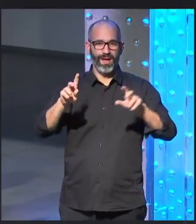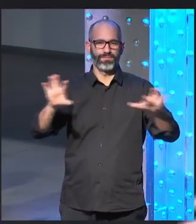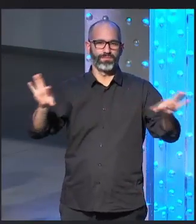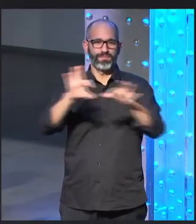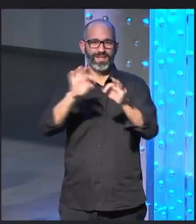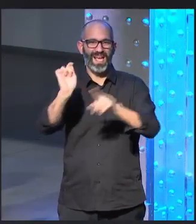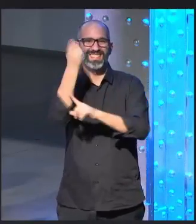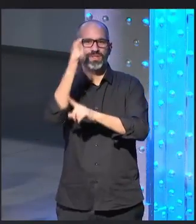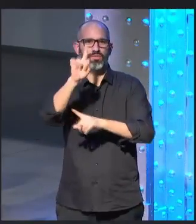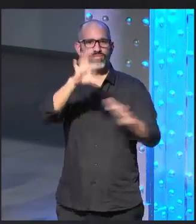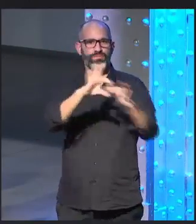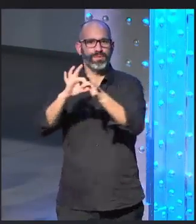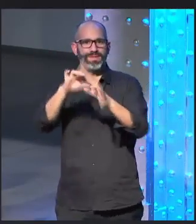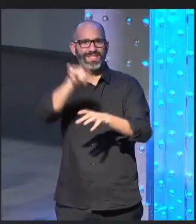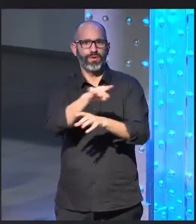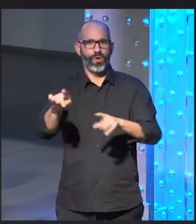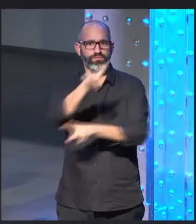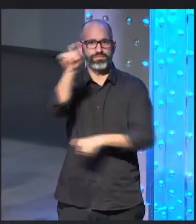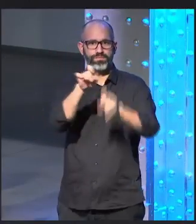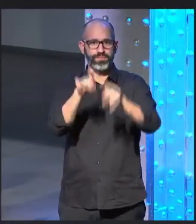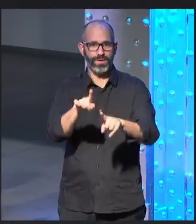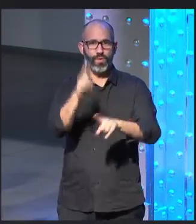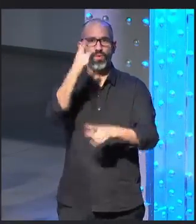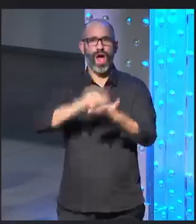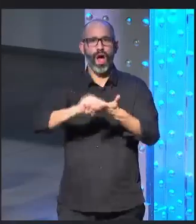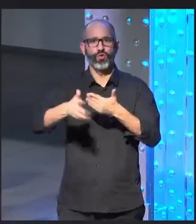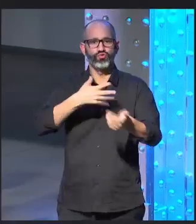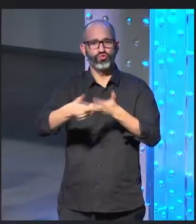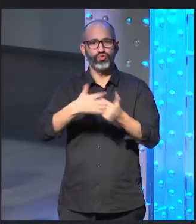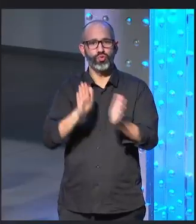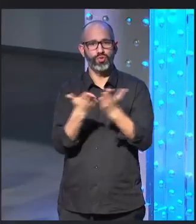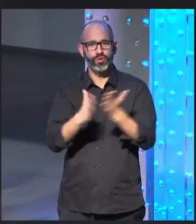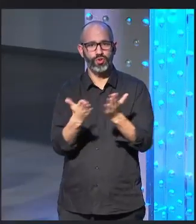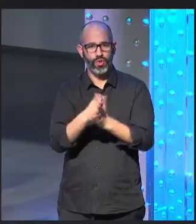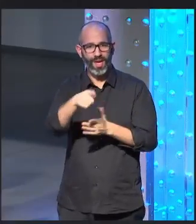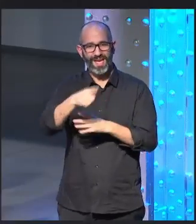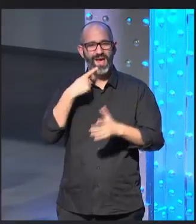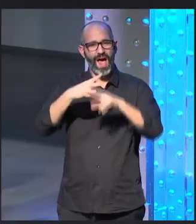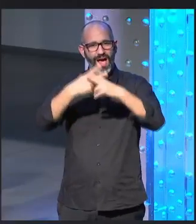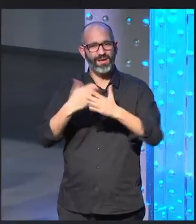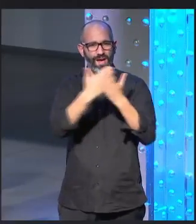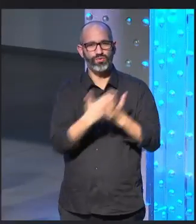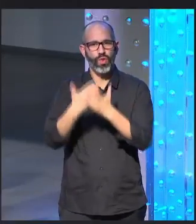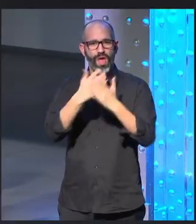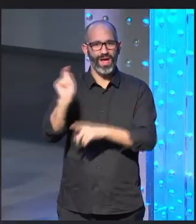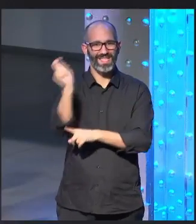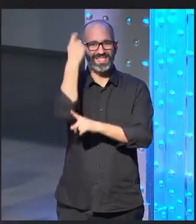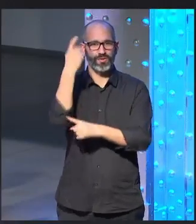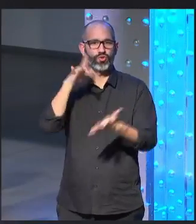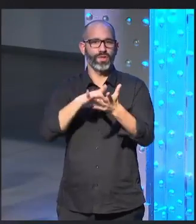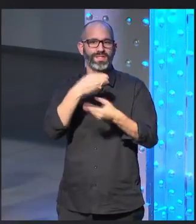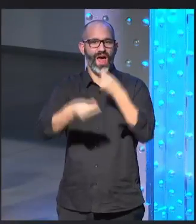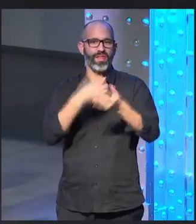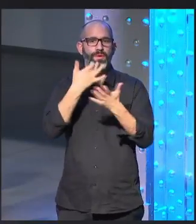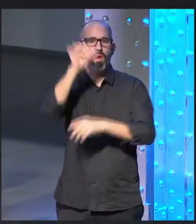variable éxito, ¿no? De hecho, hay un autor que citamos aquí en el libro, que ha estudiado el éxito cuando se hacen películas,